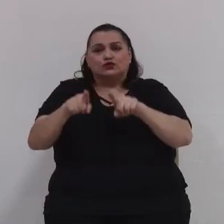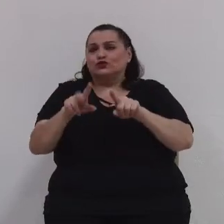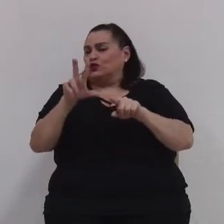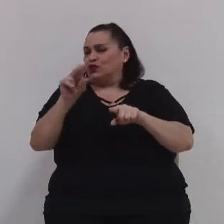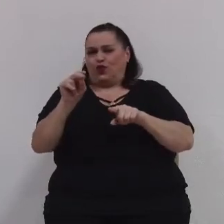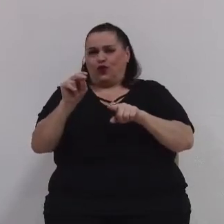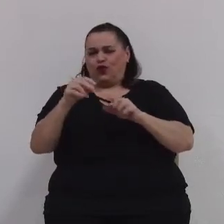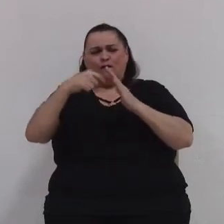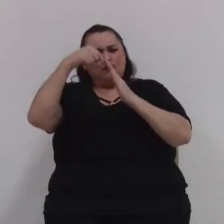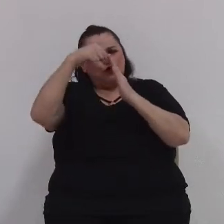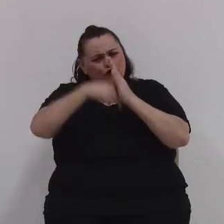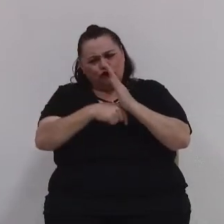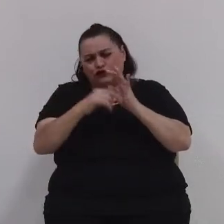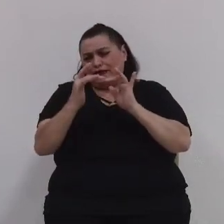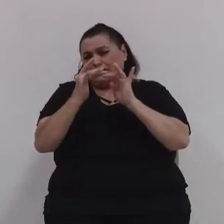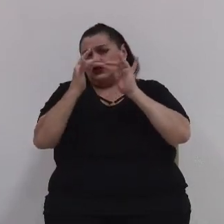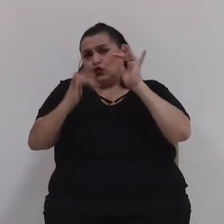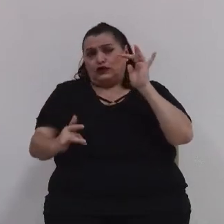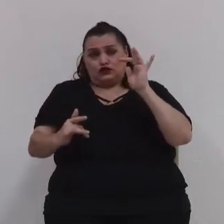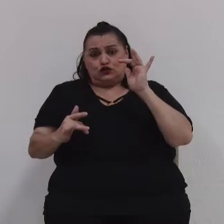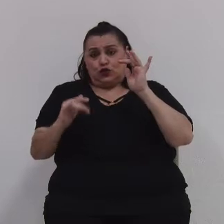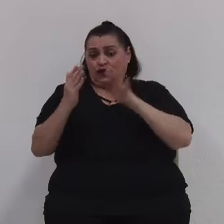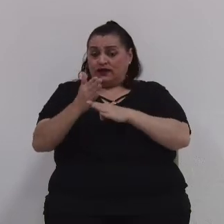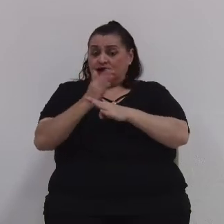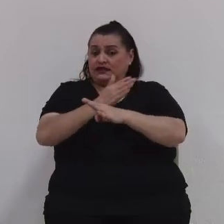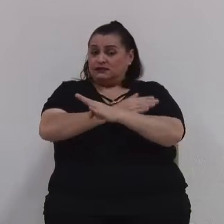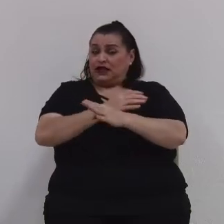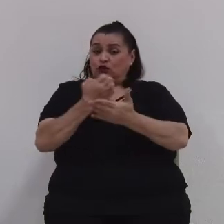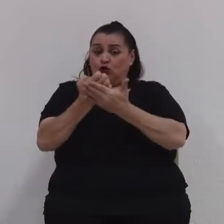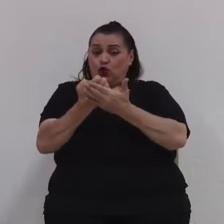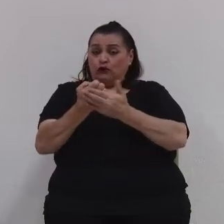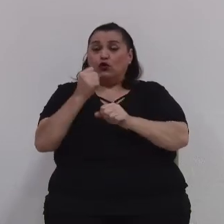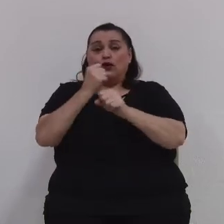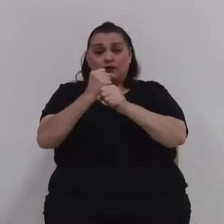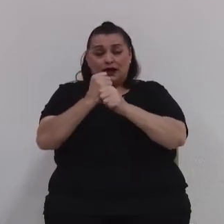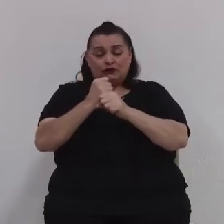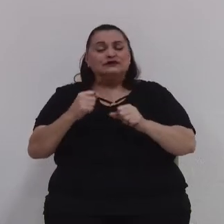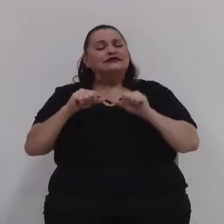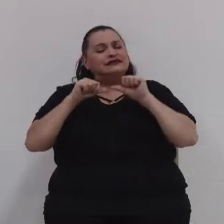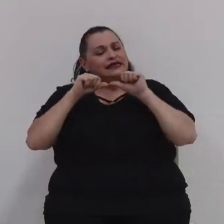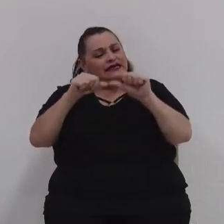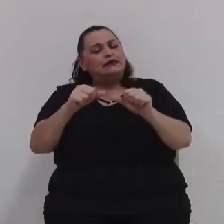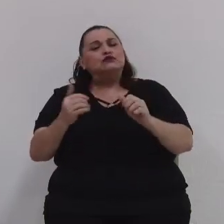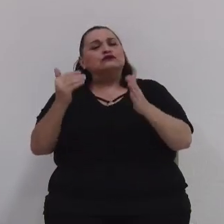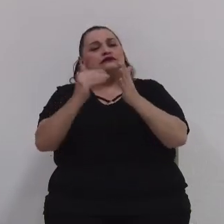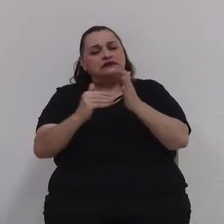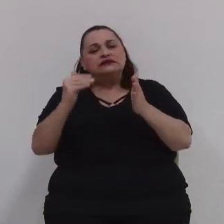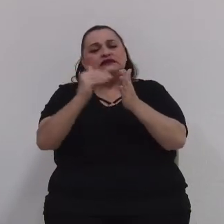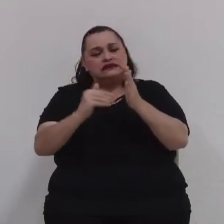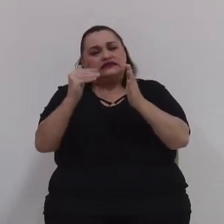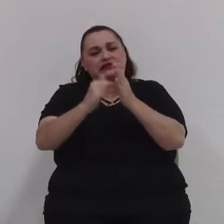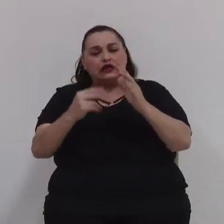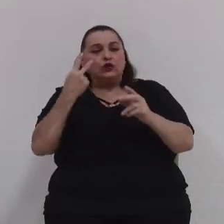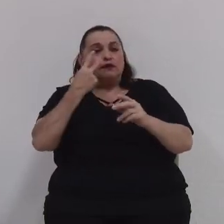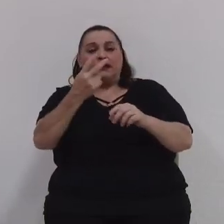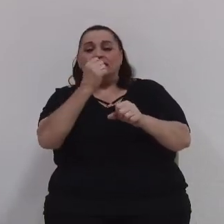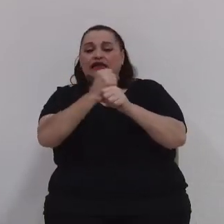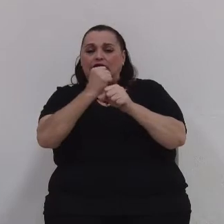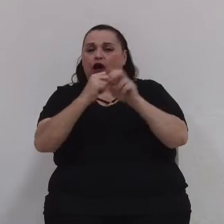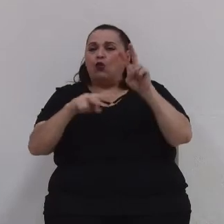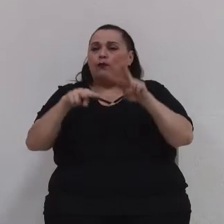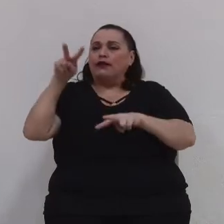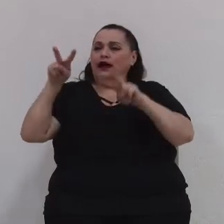hay una profunda desconexión entre el crecimiento económico y el empleo. Y seguimos insistiendo en tratar el trabajo como una